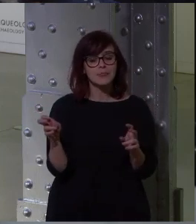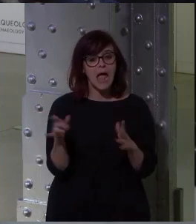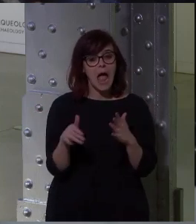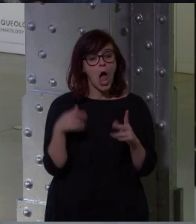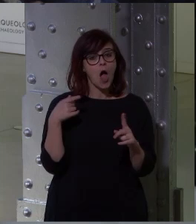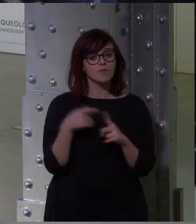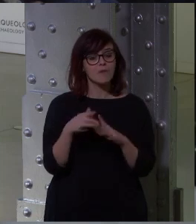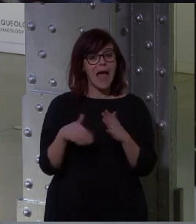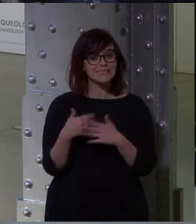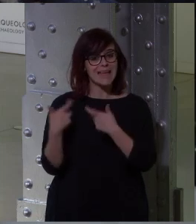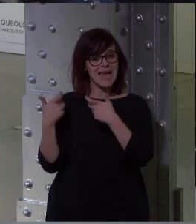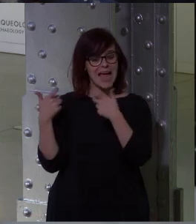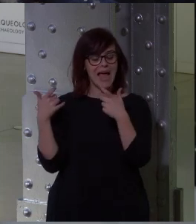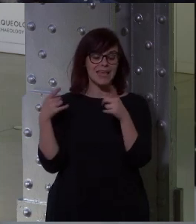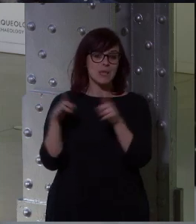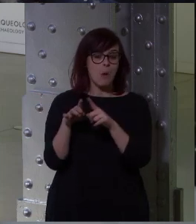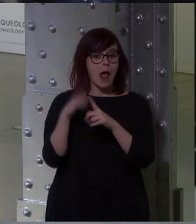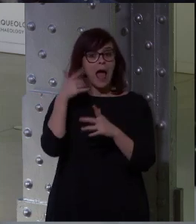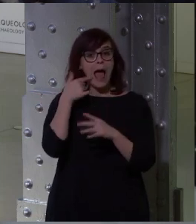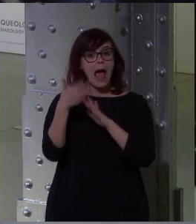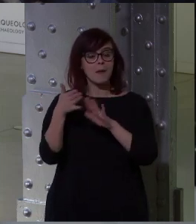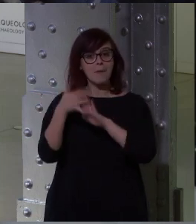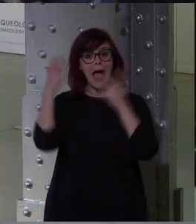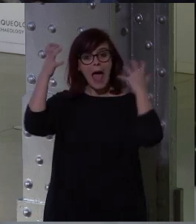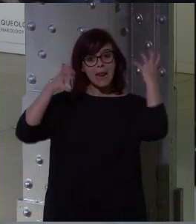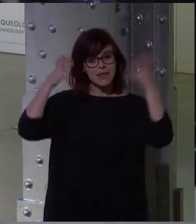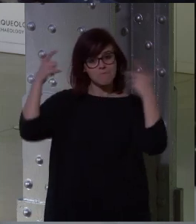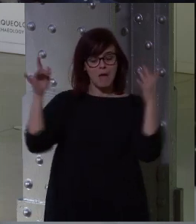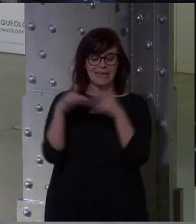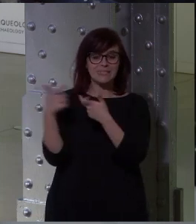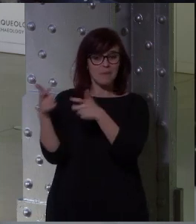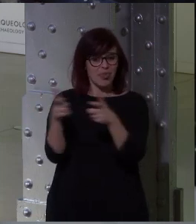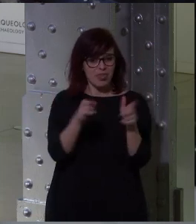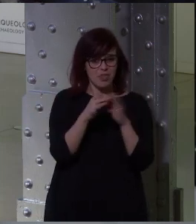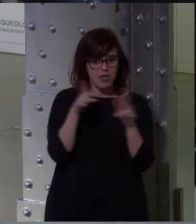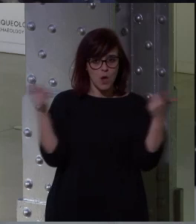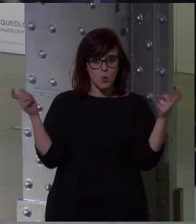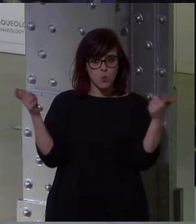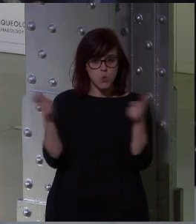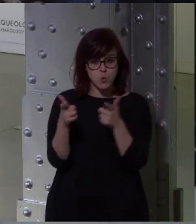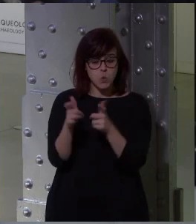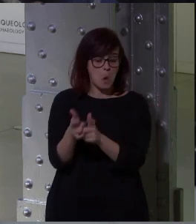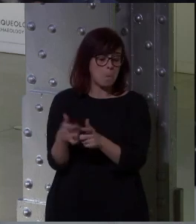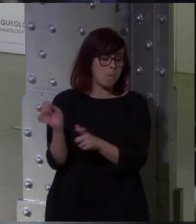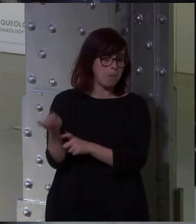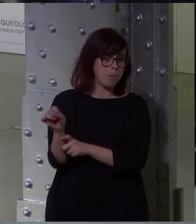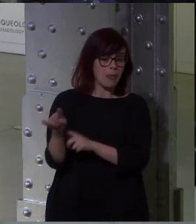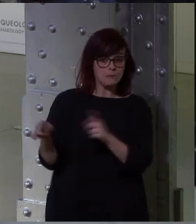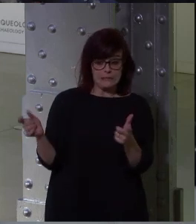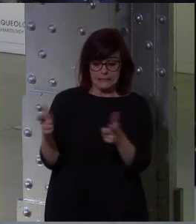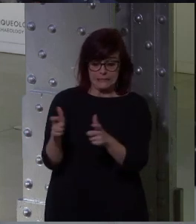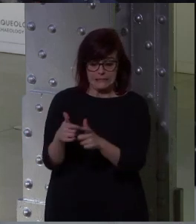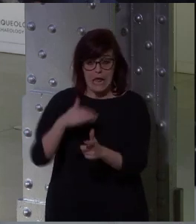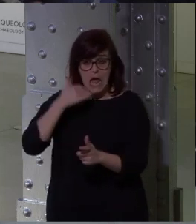llevamos a una especie hasta un estrés que nos estamos jugando su extinción, o cuando estamos hablando de los